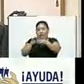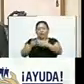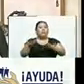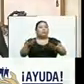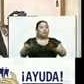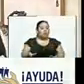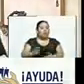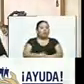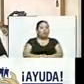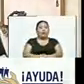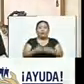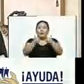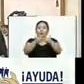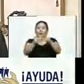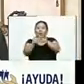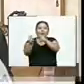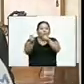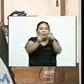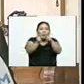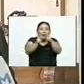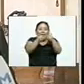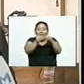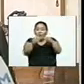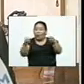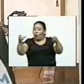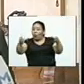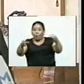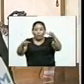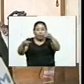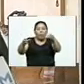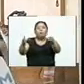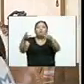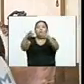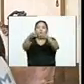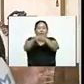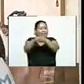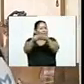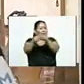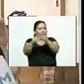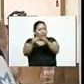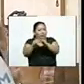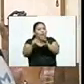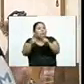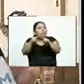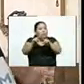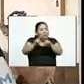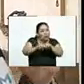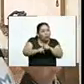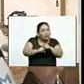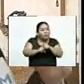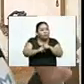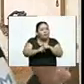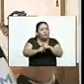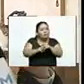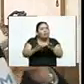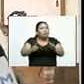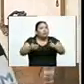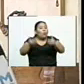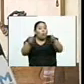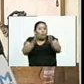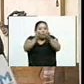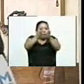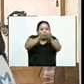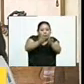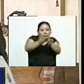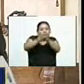Son cuatro generaciones que entre sí tienen grandes diferencias. Baby Boomer y generación X es como un bloque